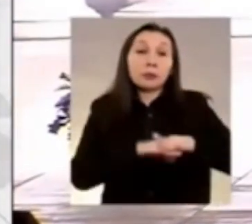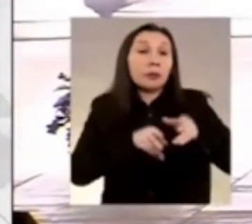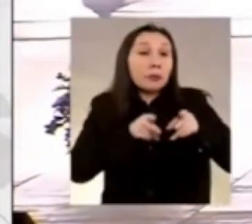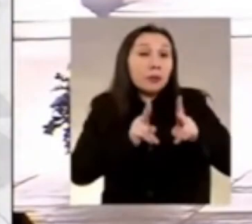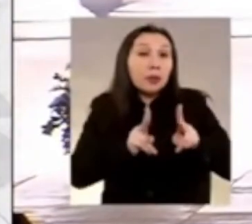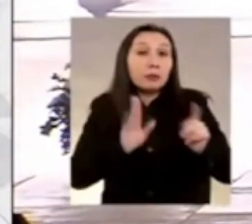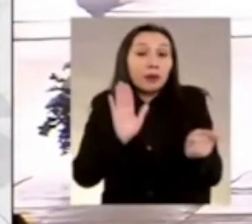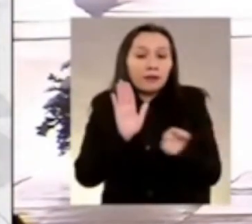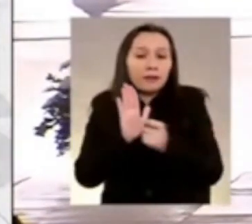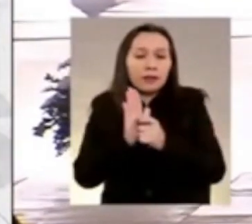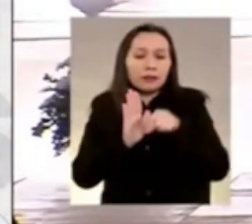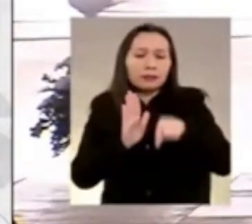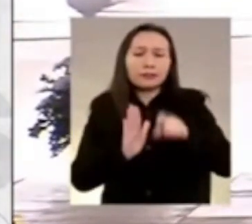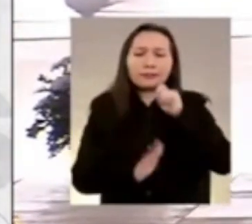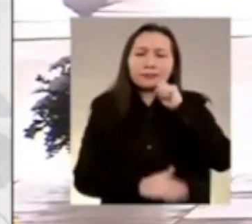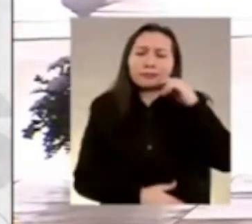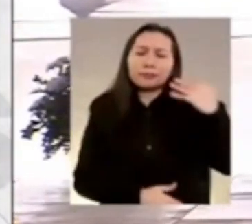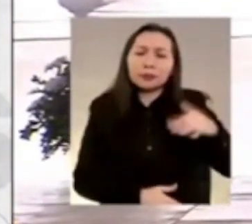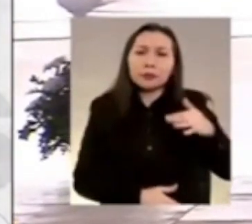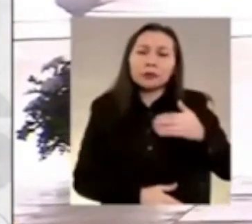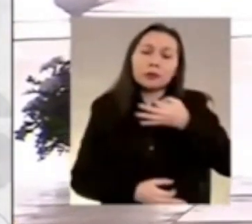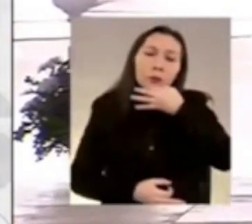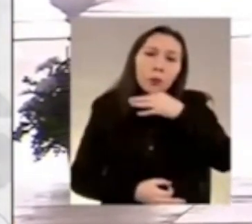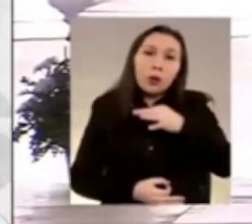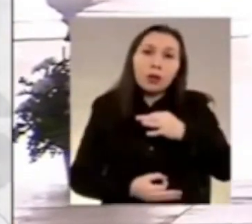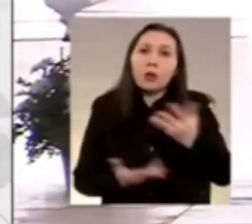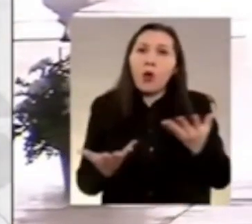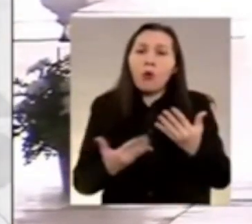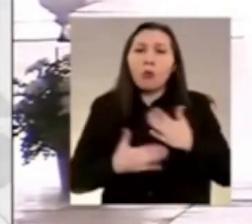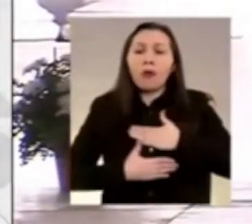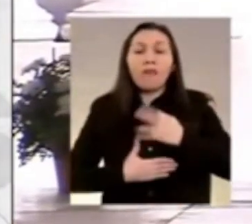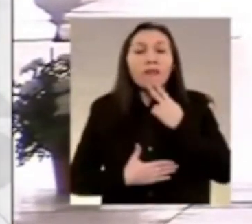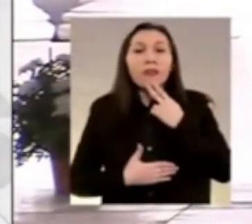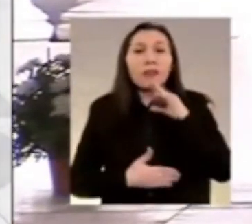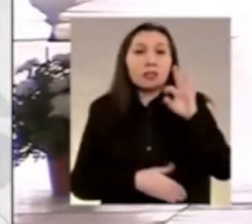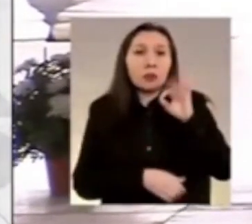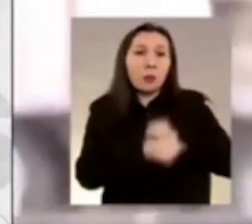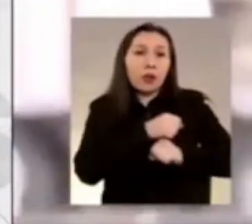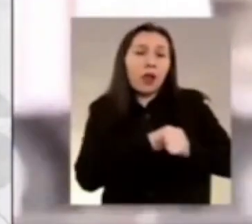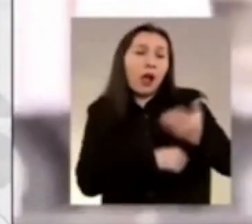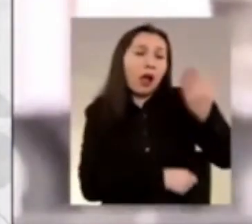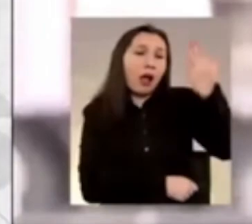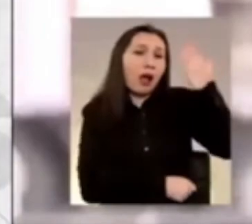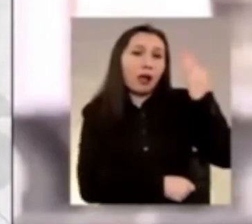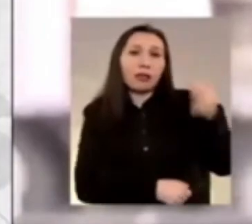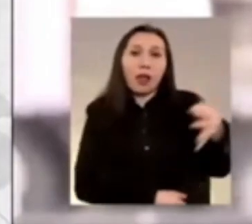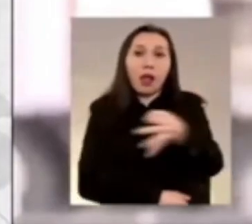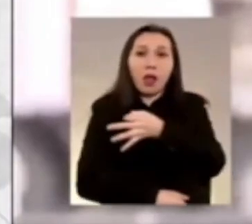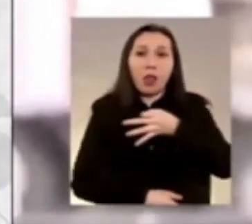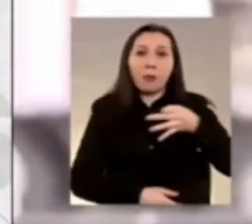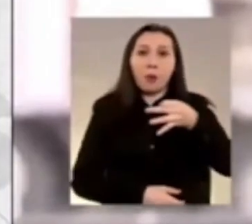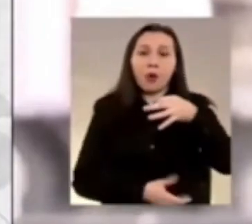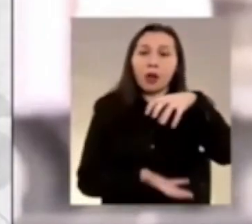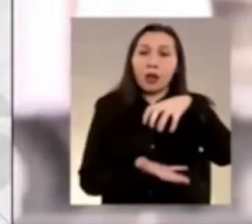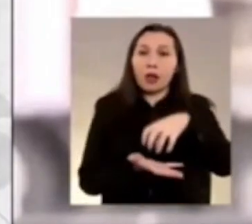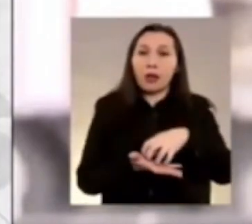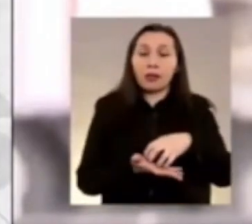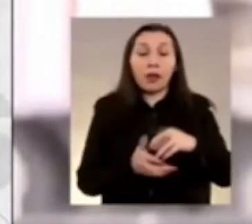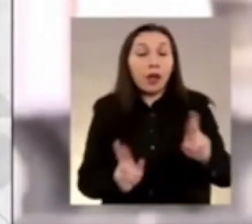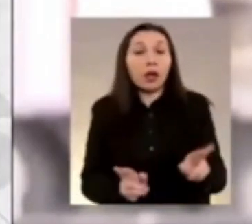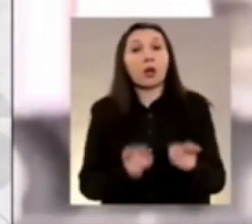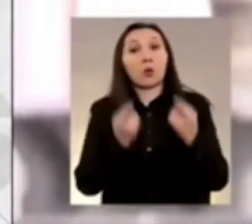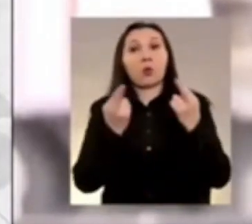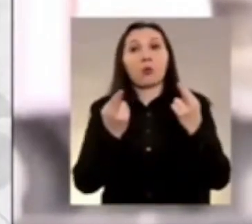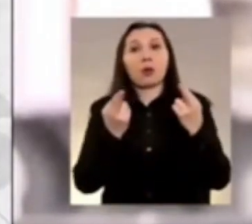Permítanme esta fecha tan significativa que les hable lo que nos tocó vivir 50 años atrás en el Palacio de la Moneda, que hemos